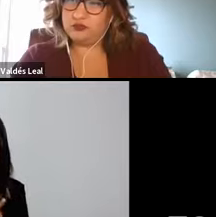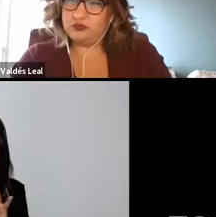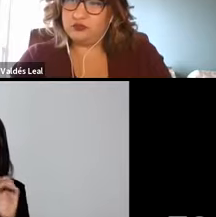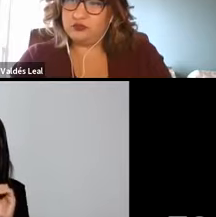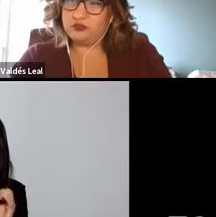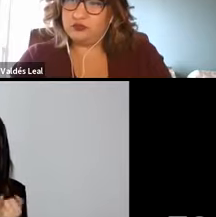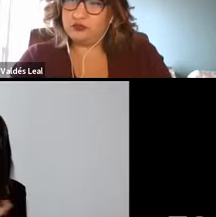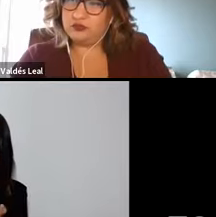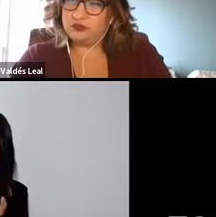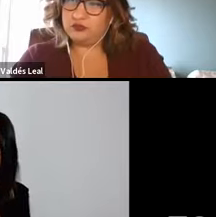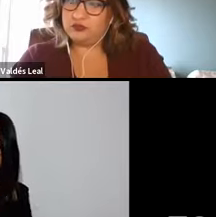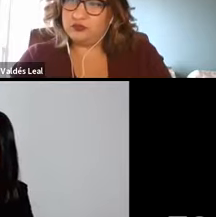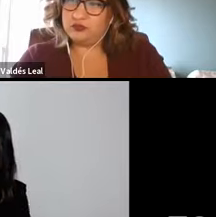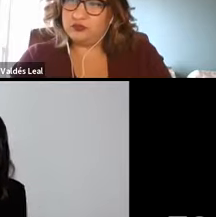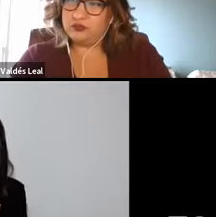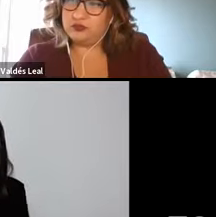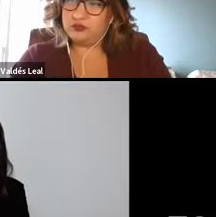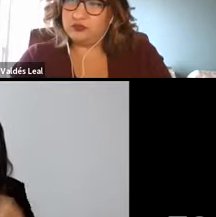¿no?